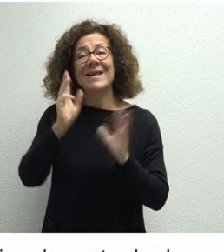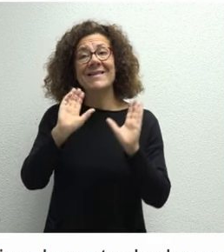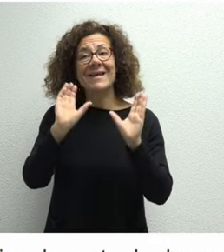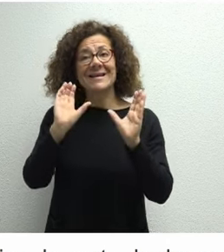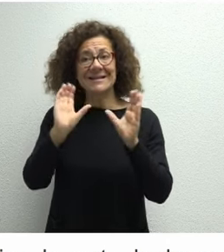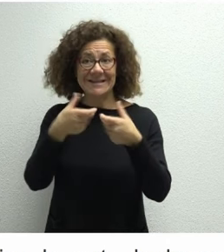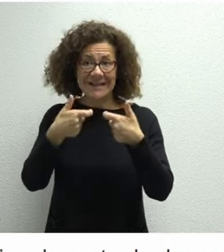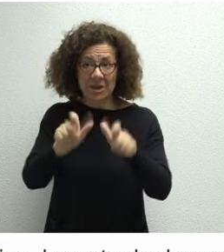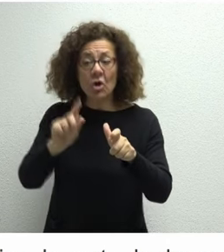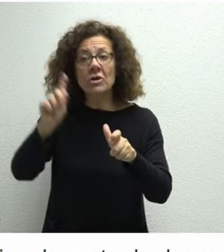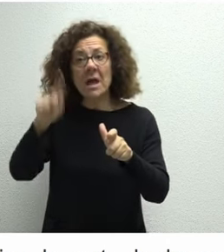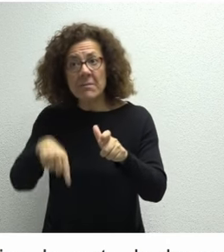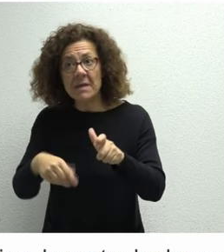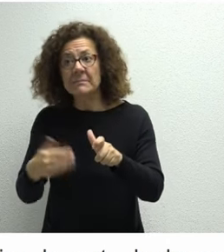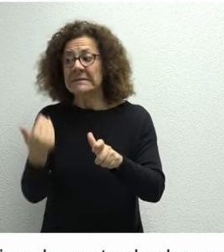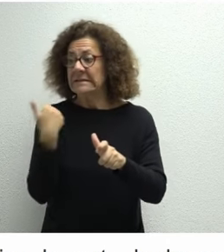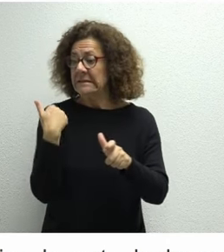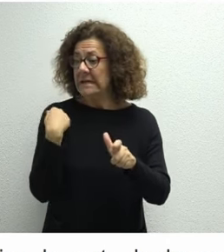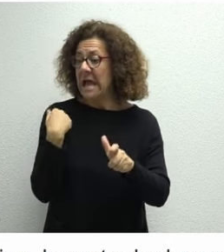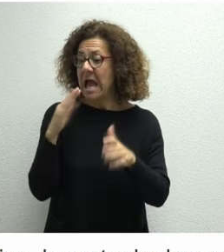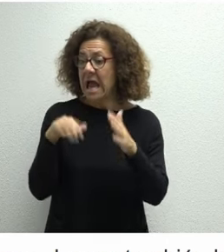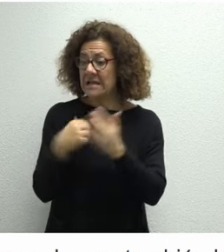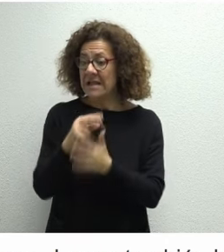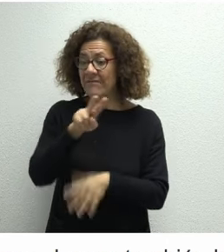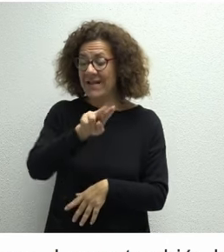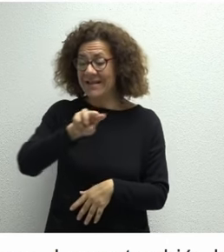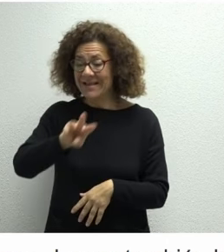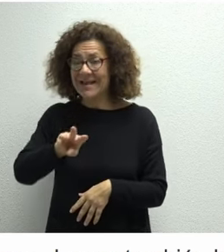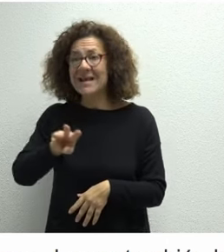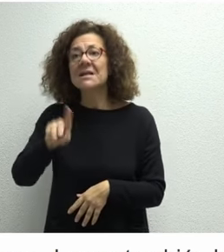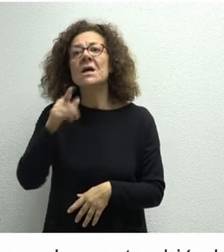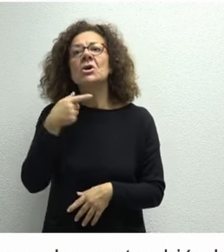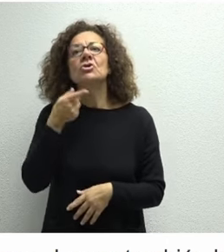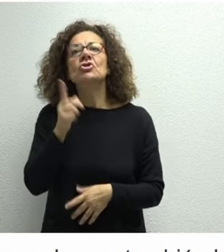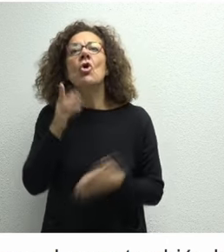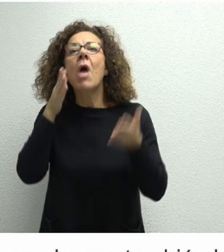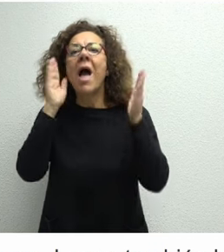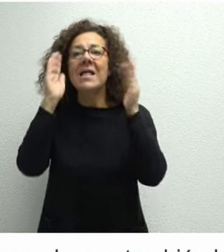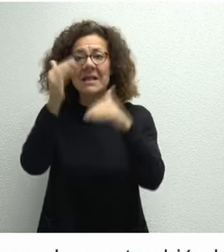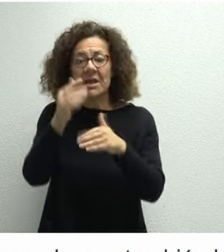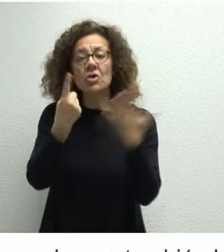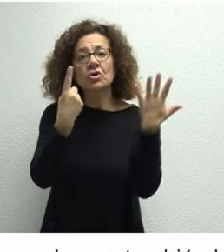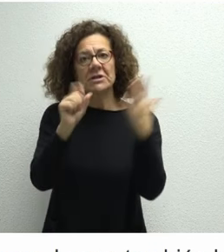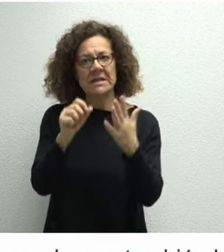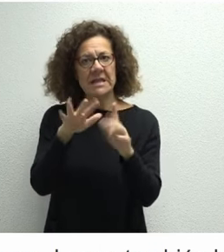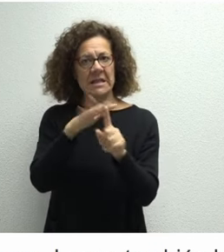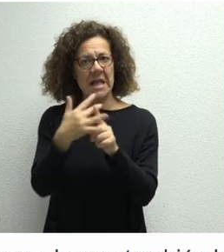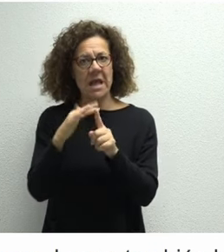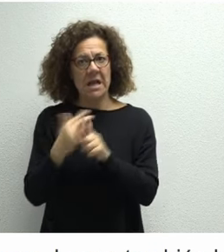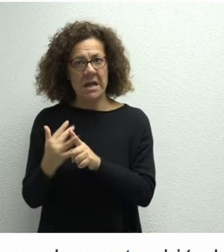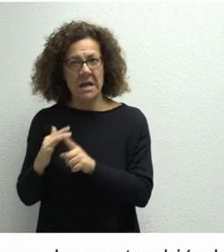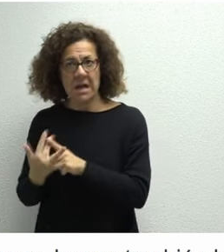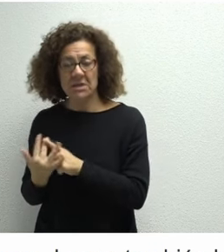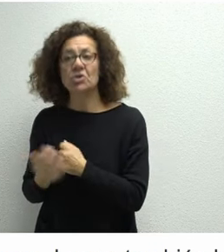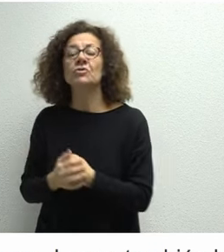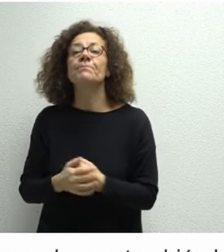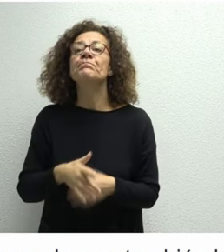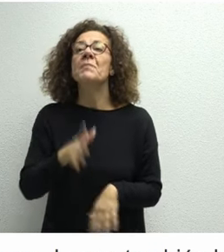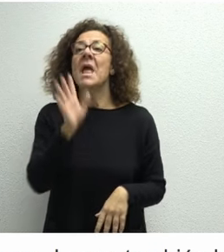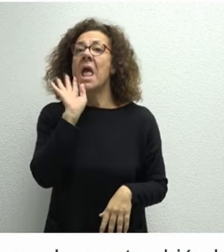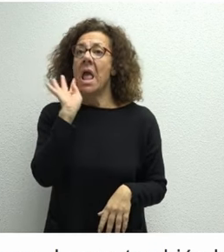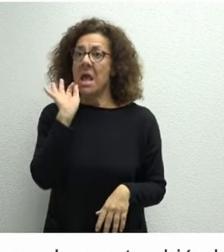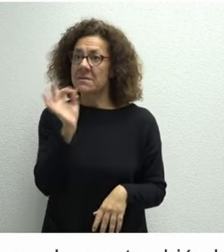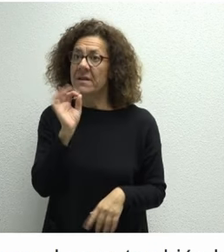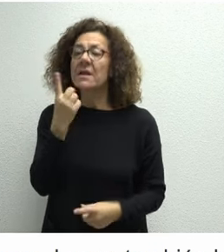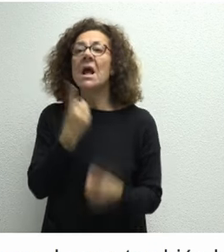hasta 2023 que yo ya dejo de estar allí se habían atendido 60 casos eh Es verdad que bueno